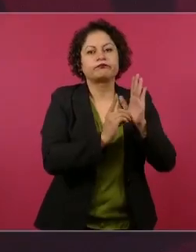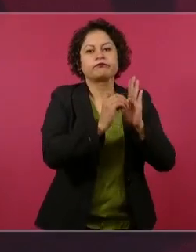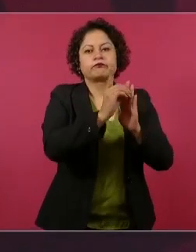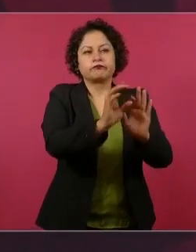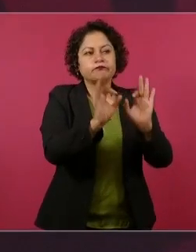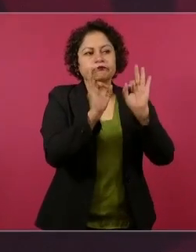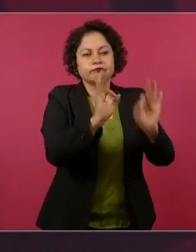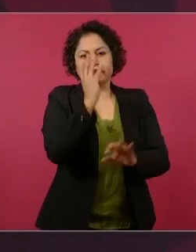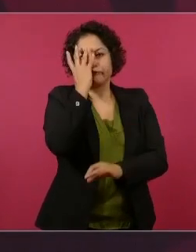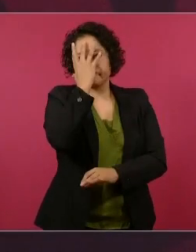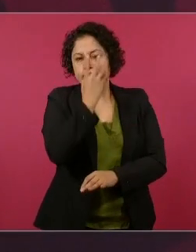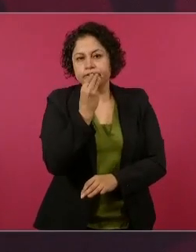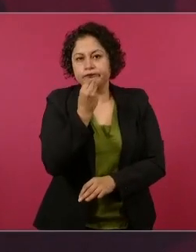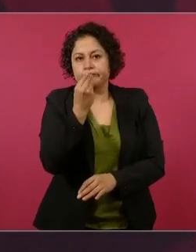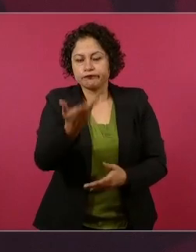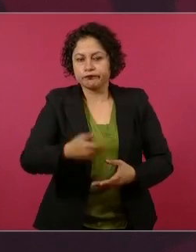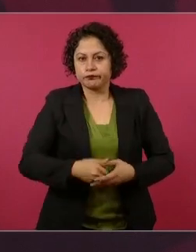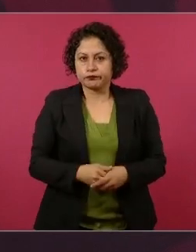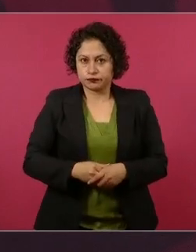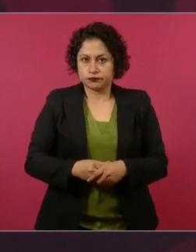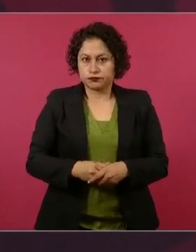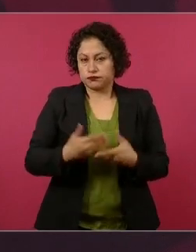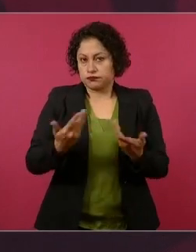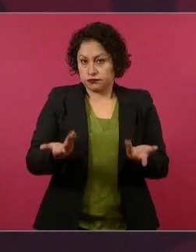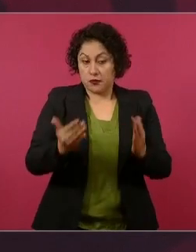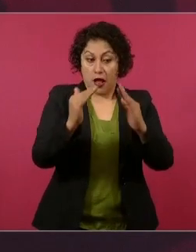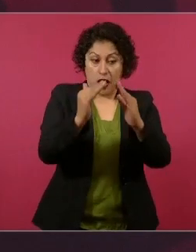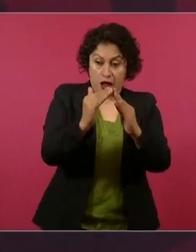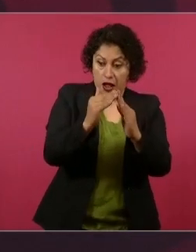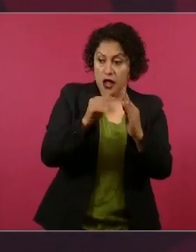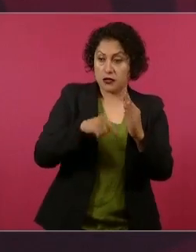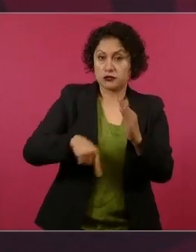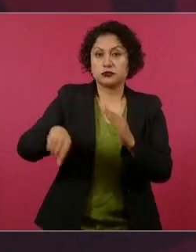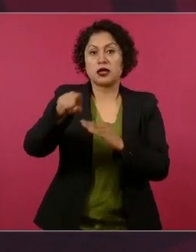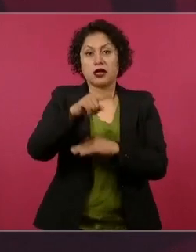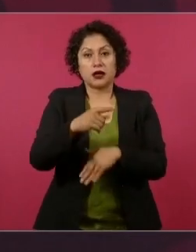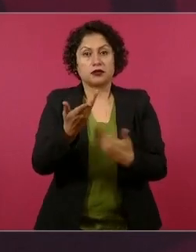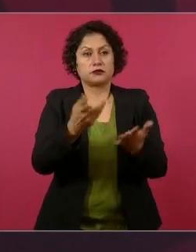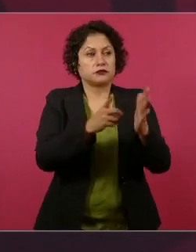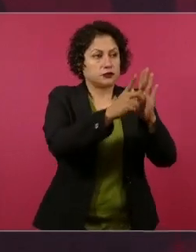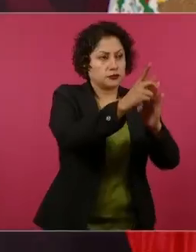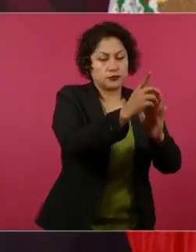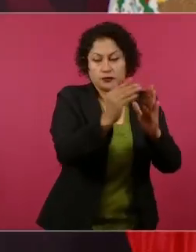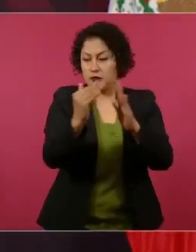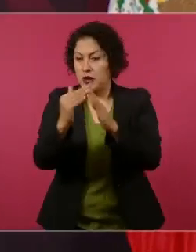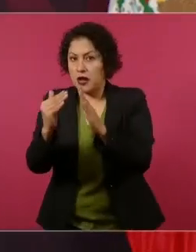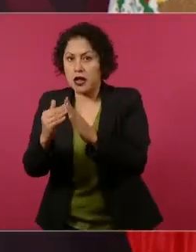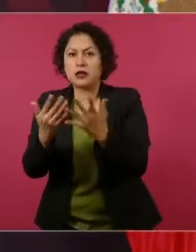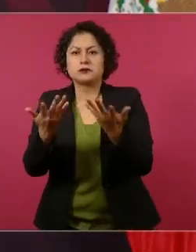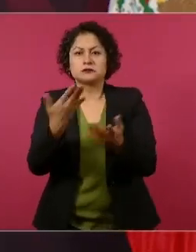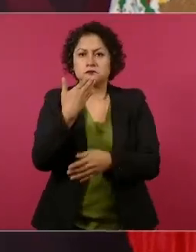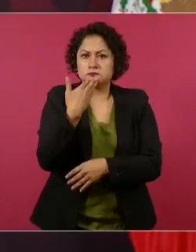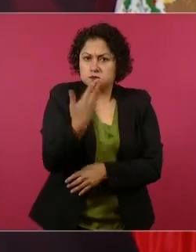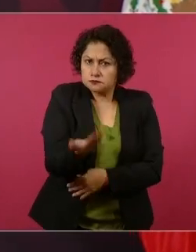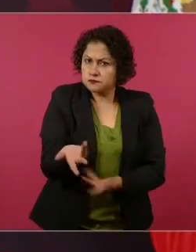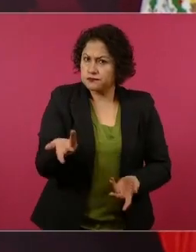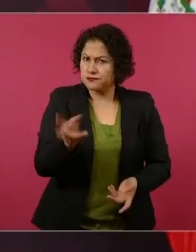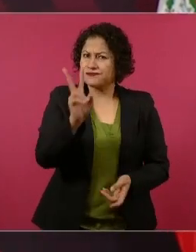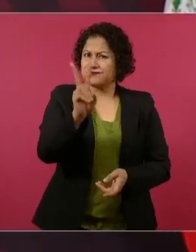agradables, bellos, casas también agradables, bellas. No está peleado